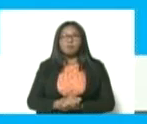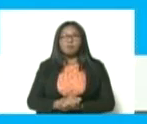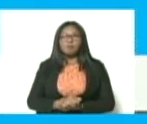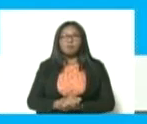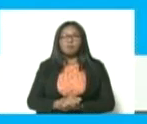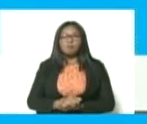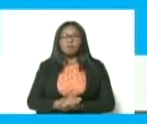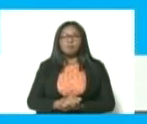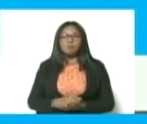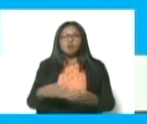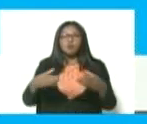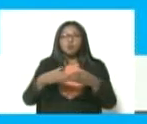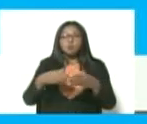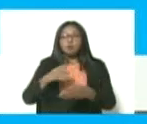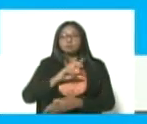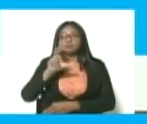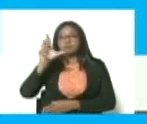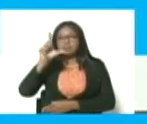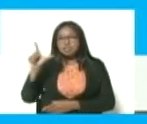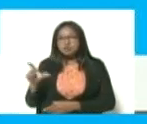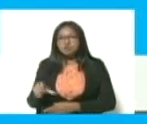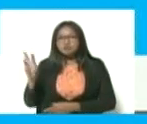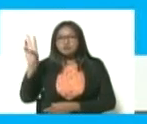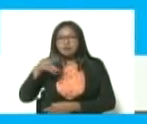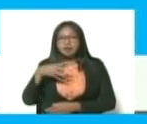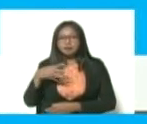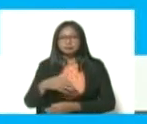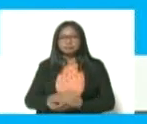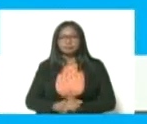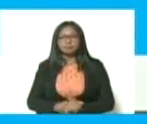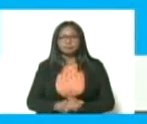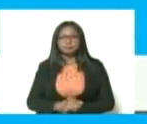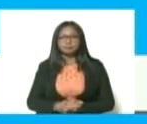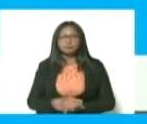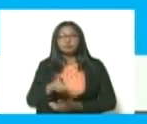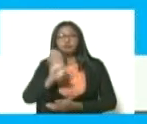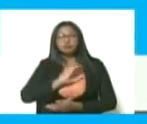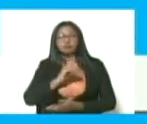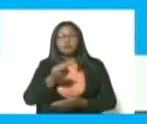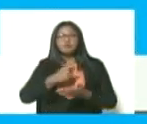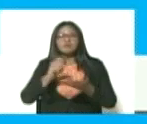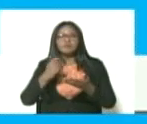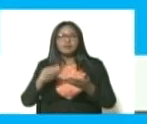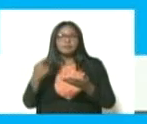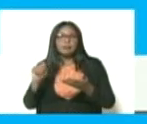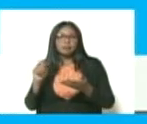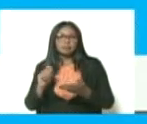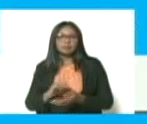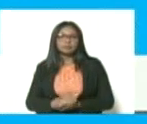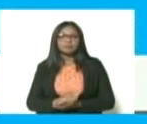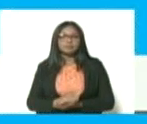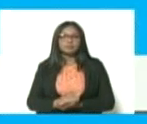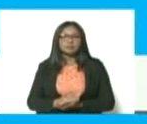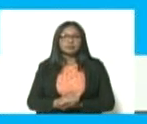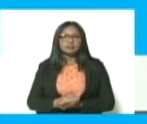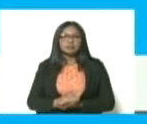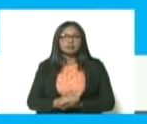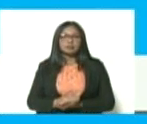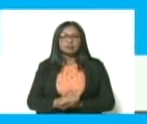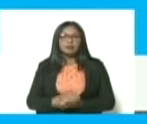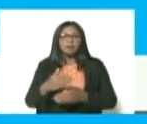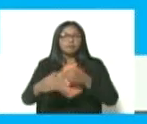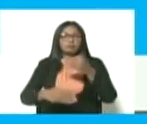República Cooperativa de Guyana. Son los firmantes. Se estaba dando el proceso